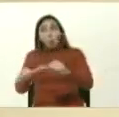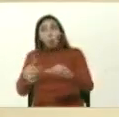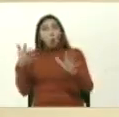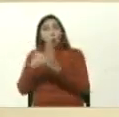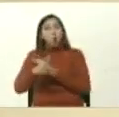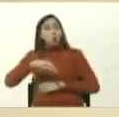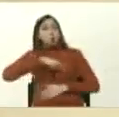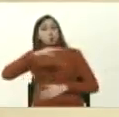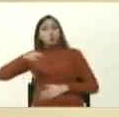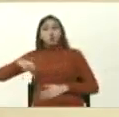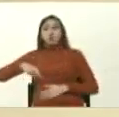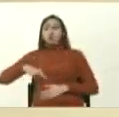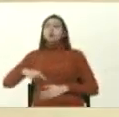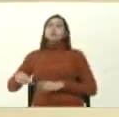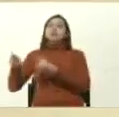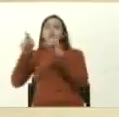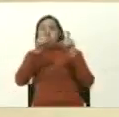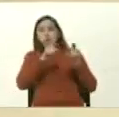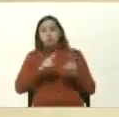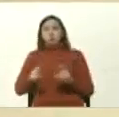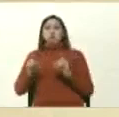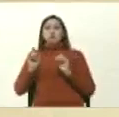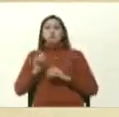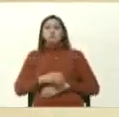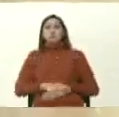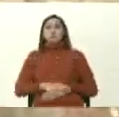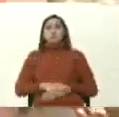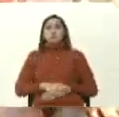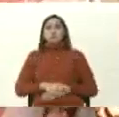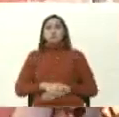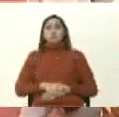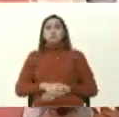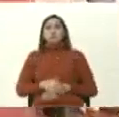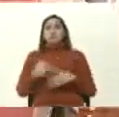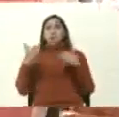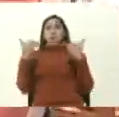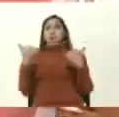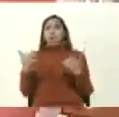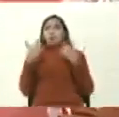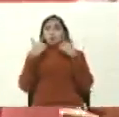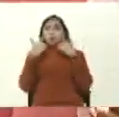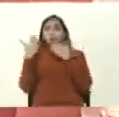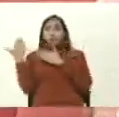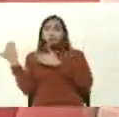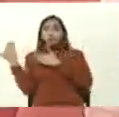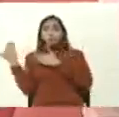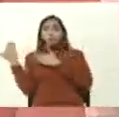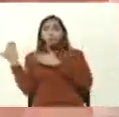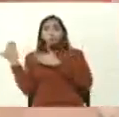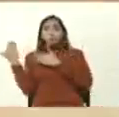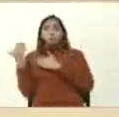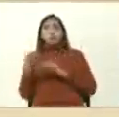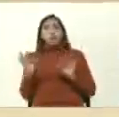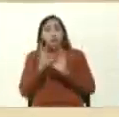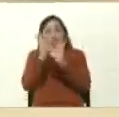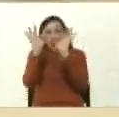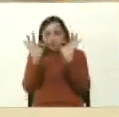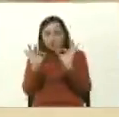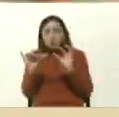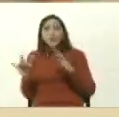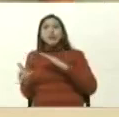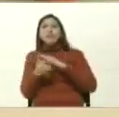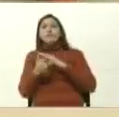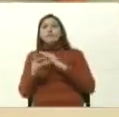nuestra persecución académica. Bueno, y en este momento están ya también lo que son los modelos, los sistemas